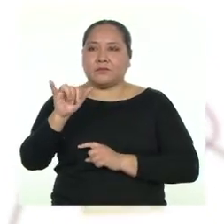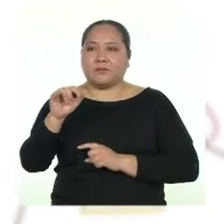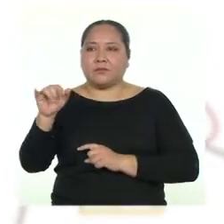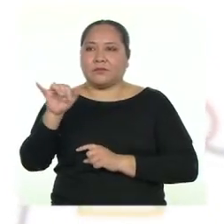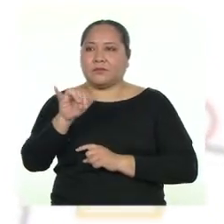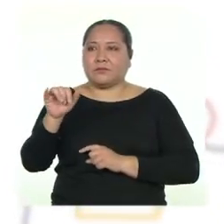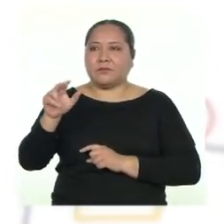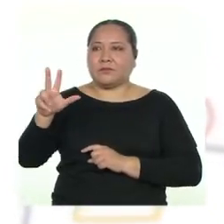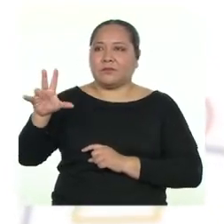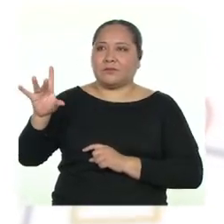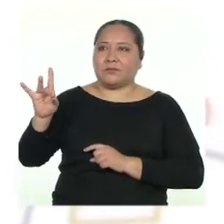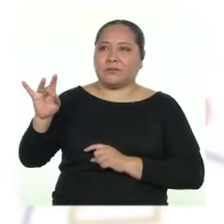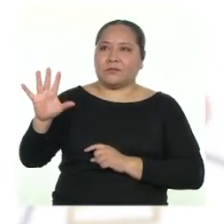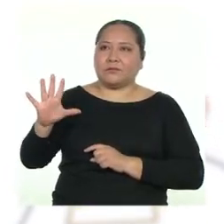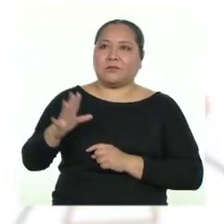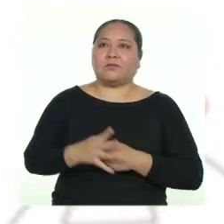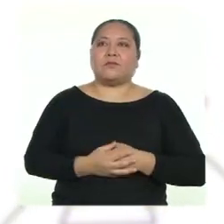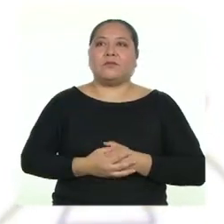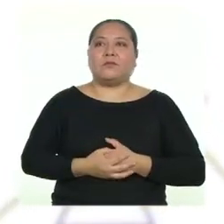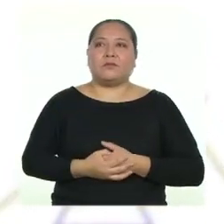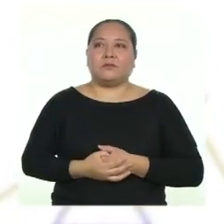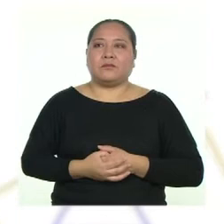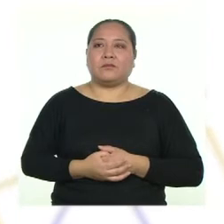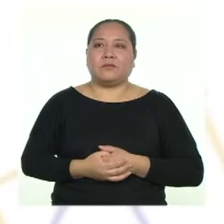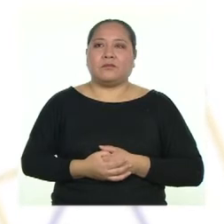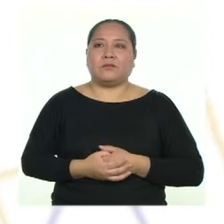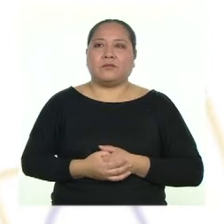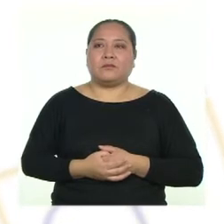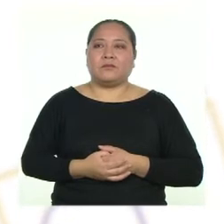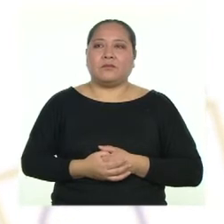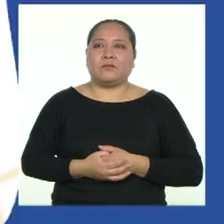a 385.